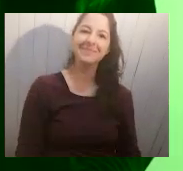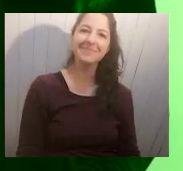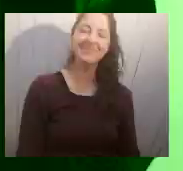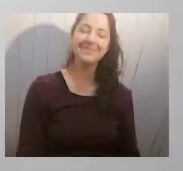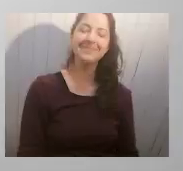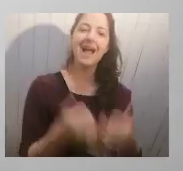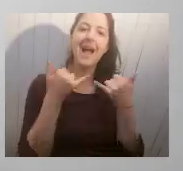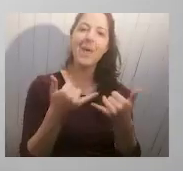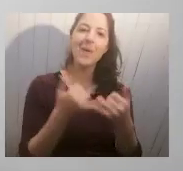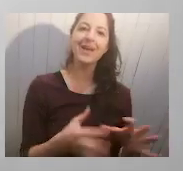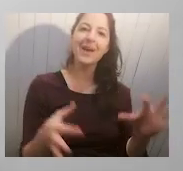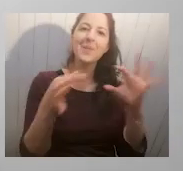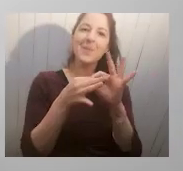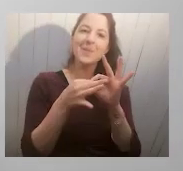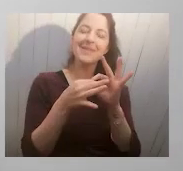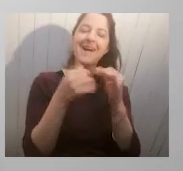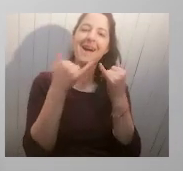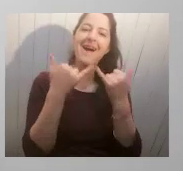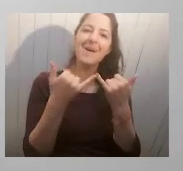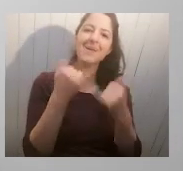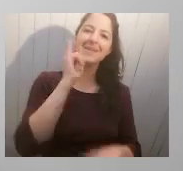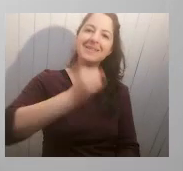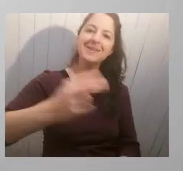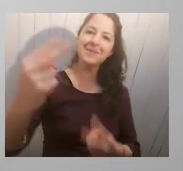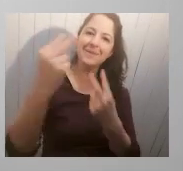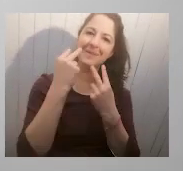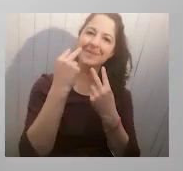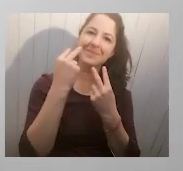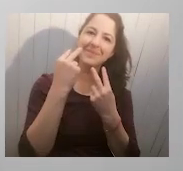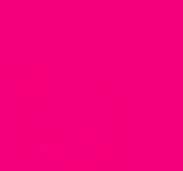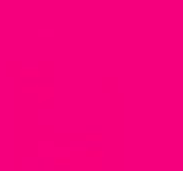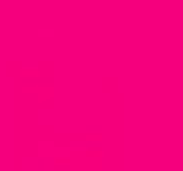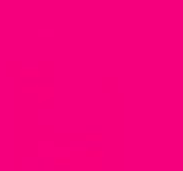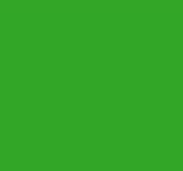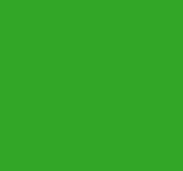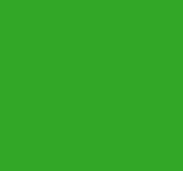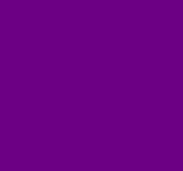que sí nos ven. Ahora que estamos juntas, ahora que sí nos ven.